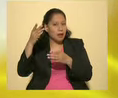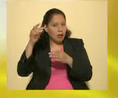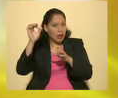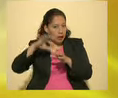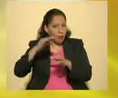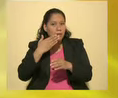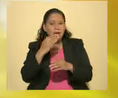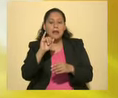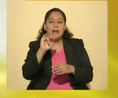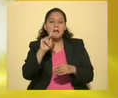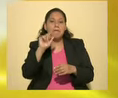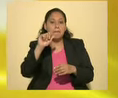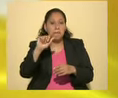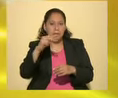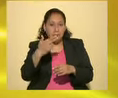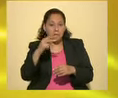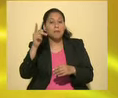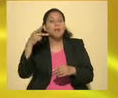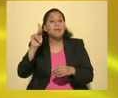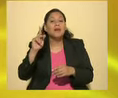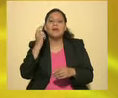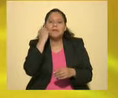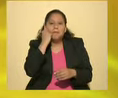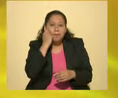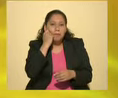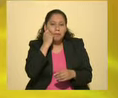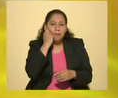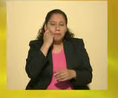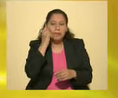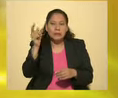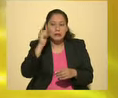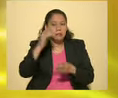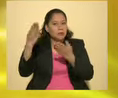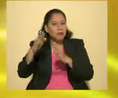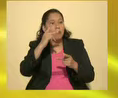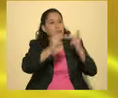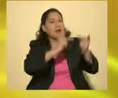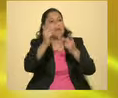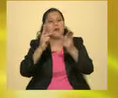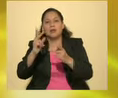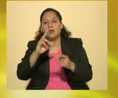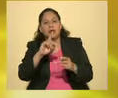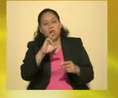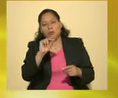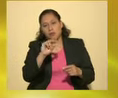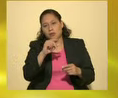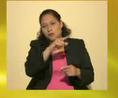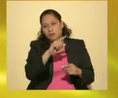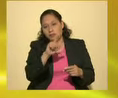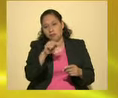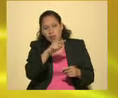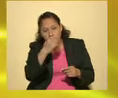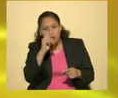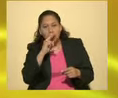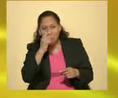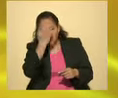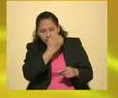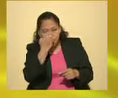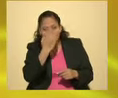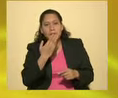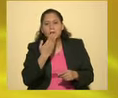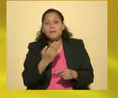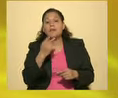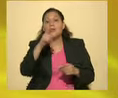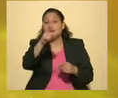respaldados por el IPAB, pero de todas formas hay que tener muy ¿sí? en cuenta estas cifras, ¿no? Y el consejo es a todo mundo